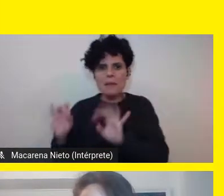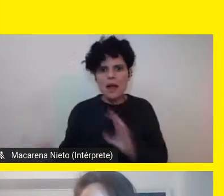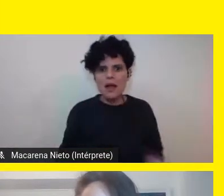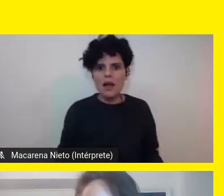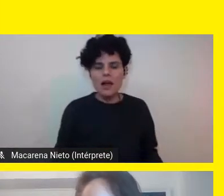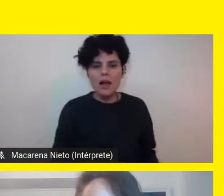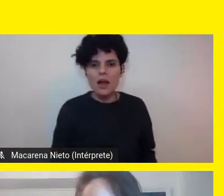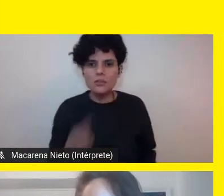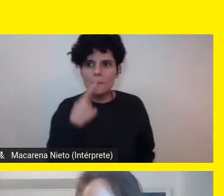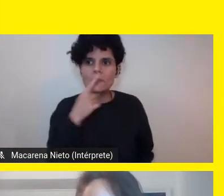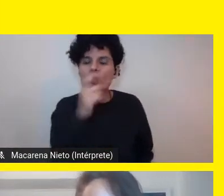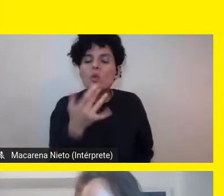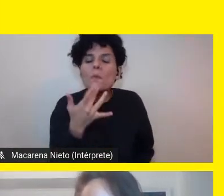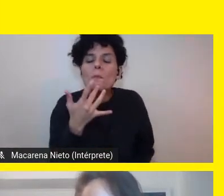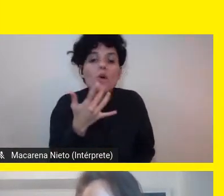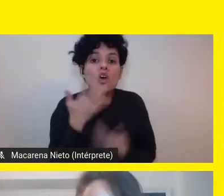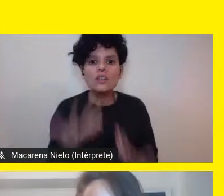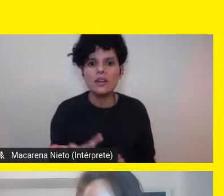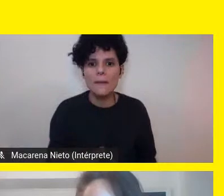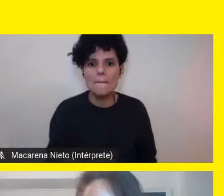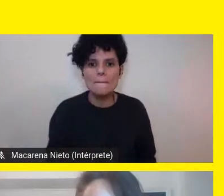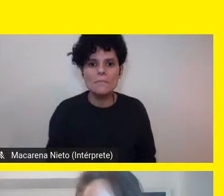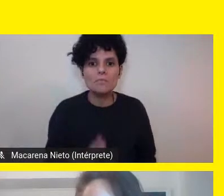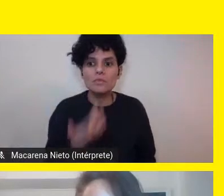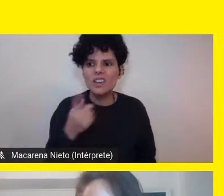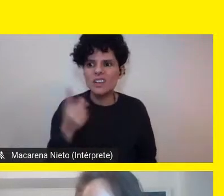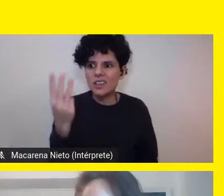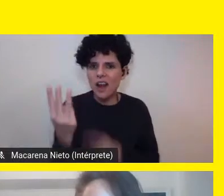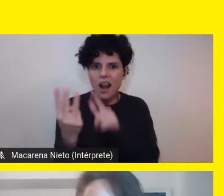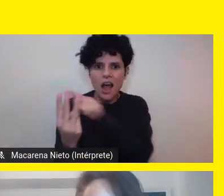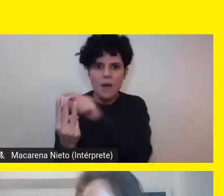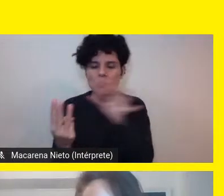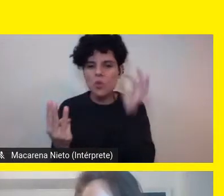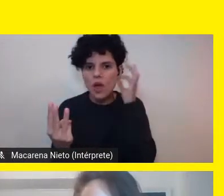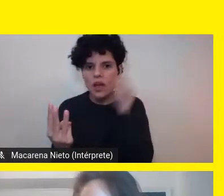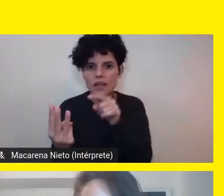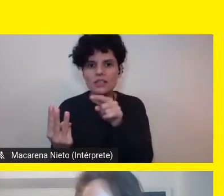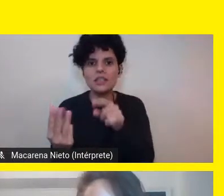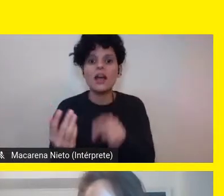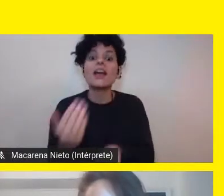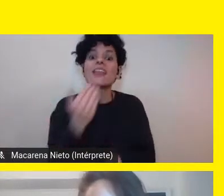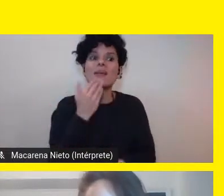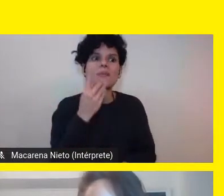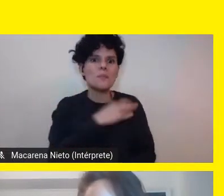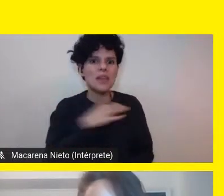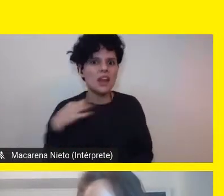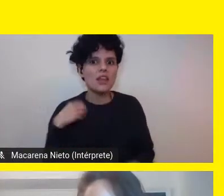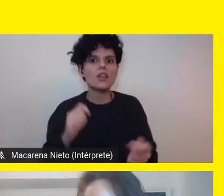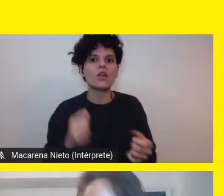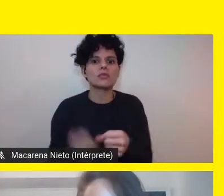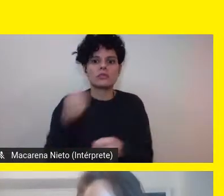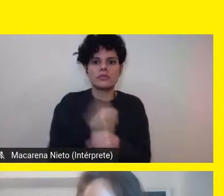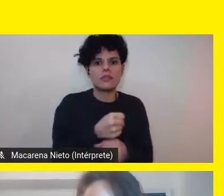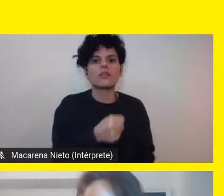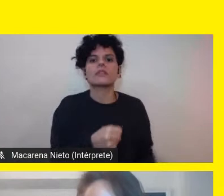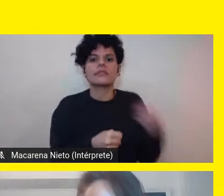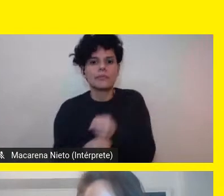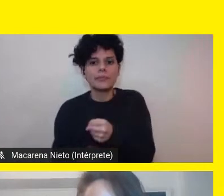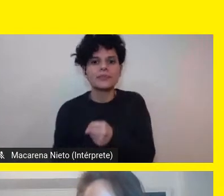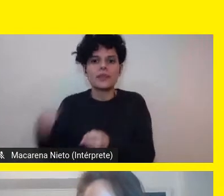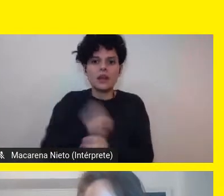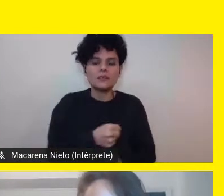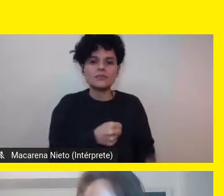por qué. Porque la postura de estas mujeres, y se debe también a la rotación de ministras, porque la postura de todas estas mujeres